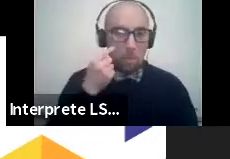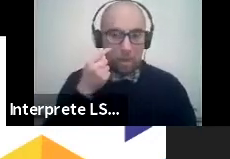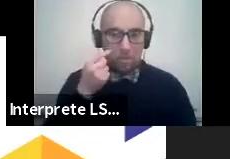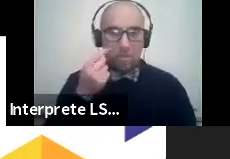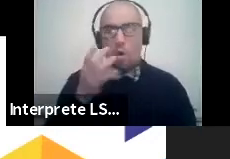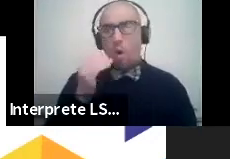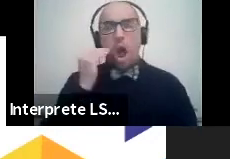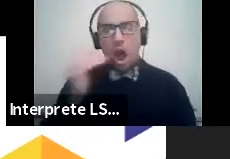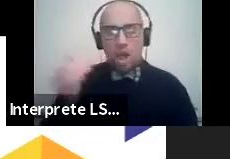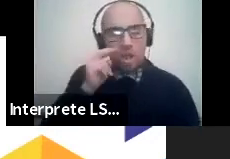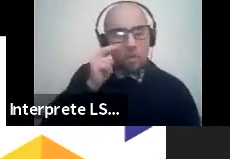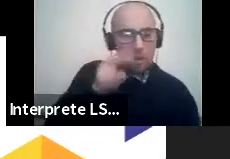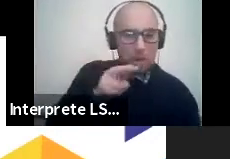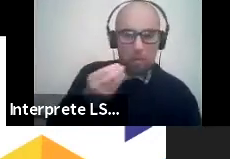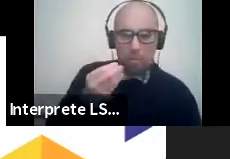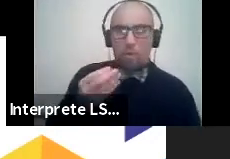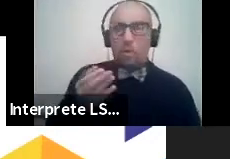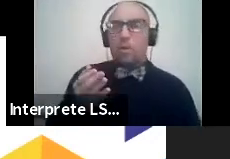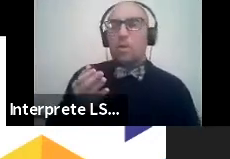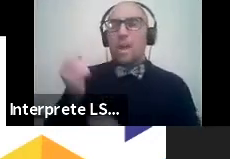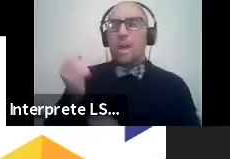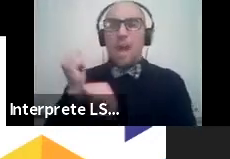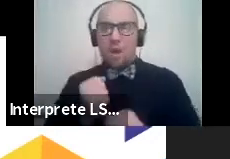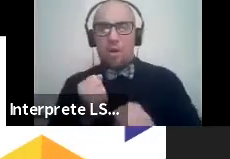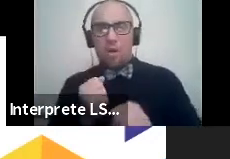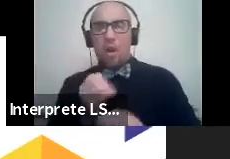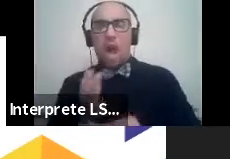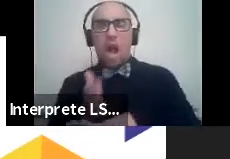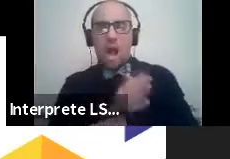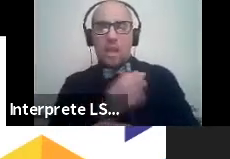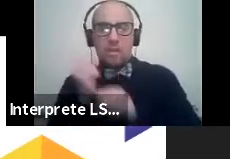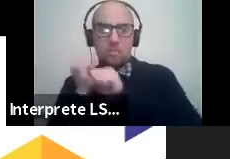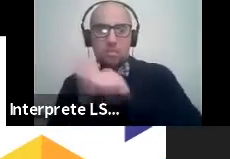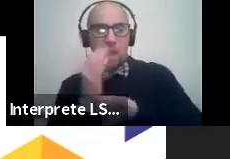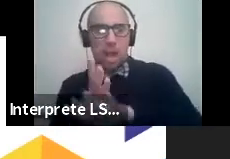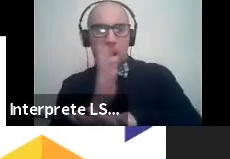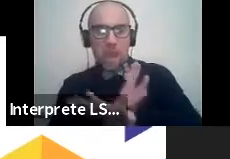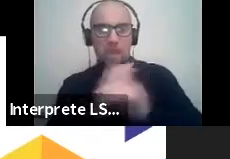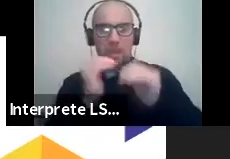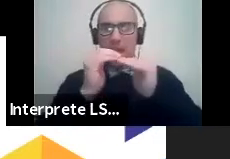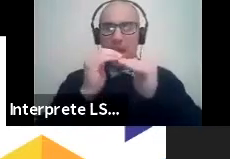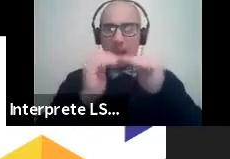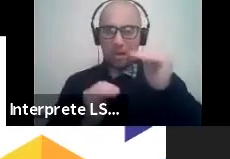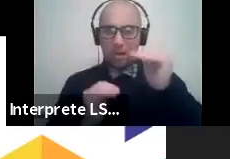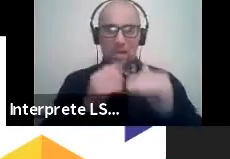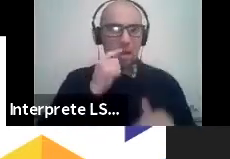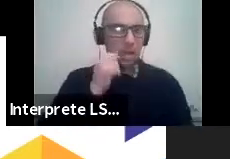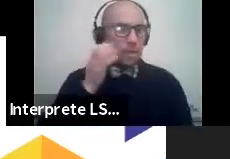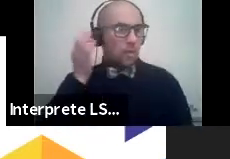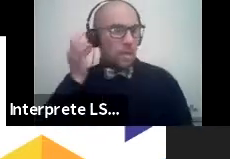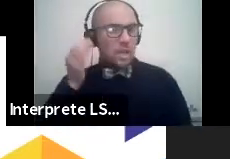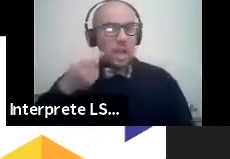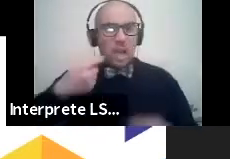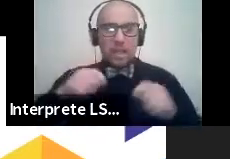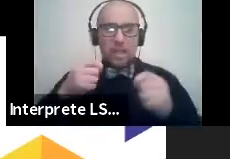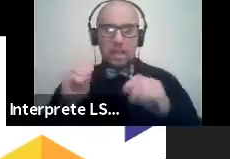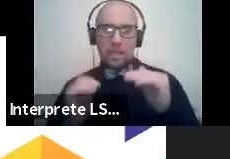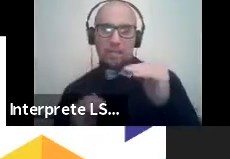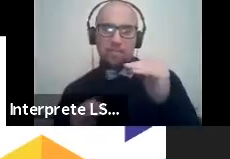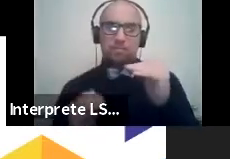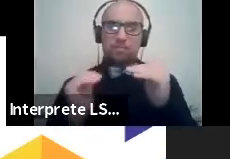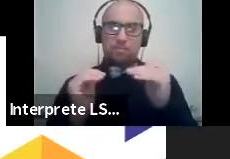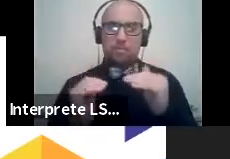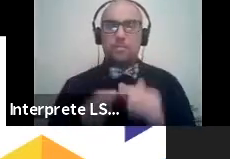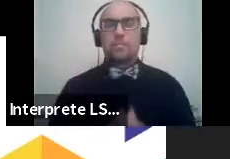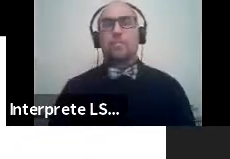temprano en evitar, ¿no es cierto?, precozmente estas brechas entre niños y niñas, y también entre diferentes niveles